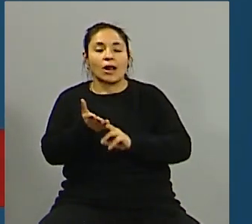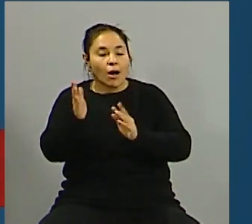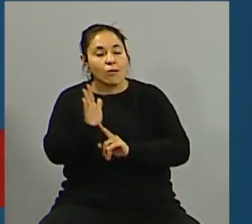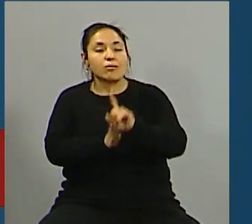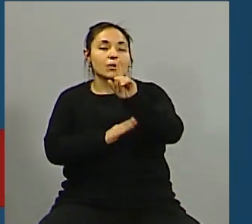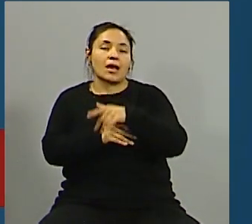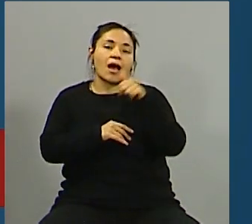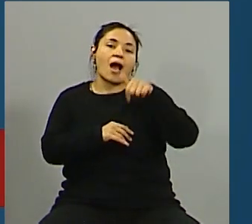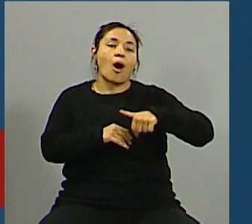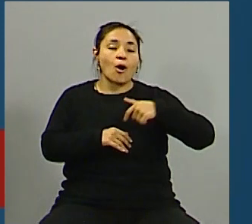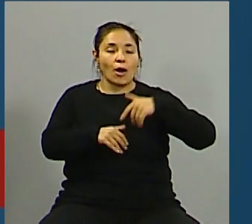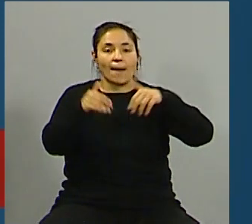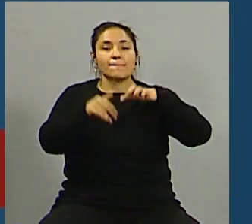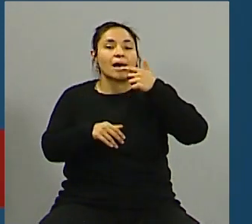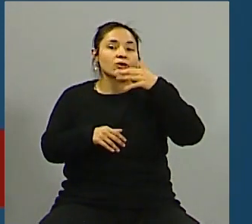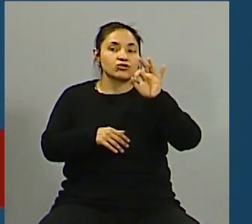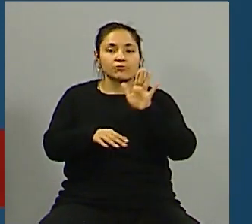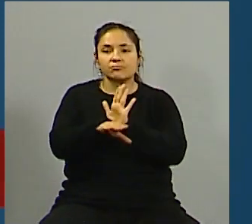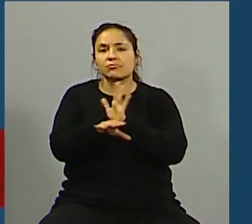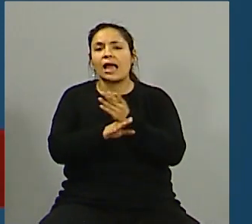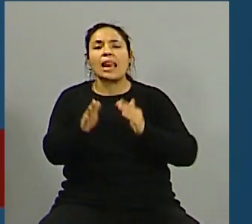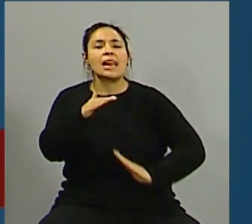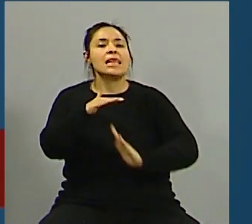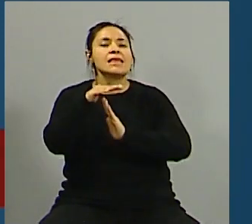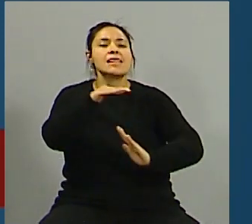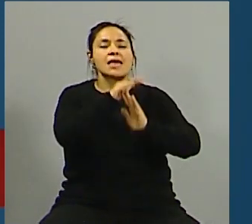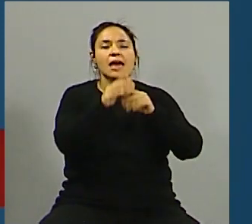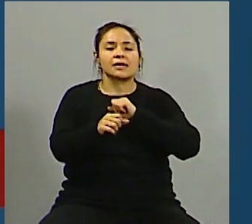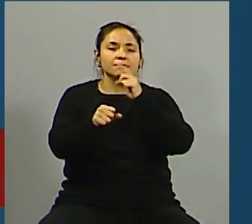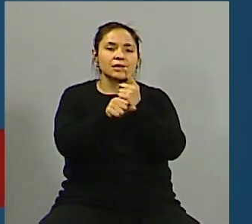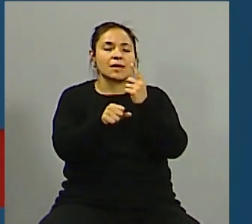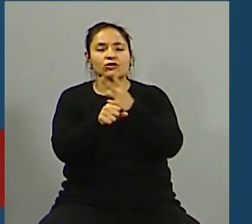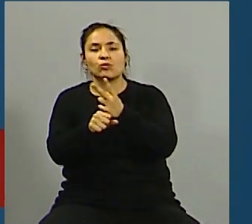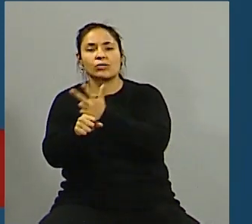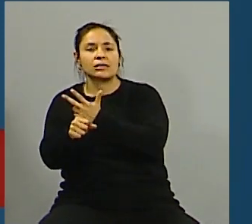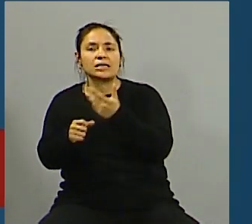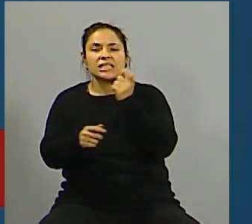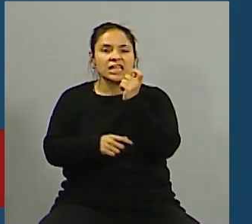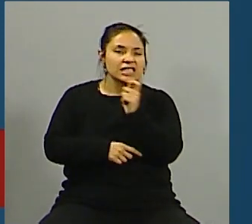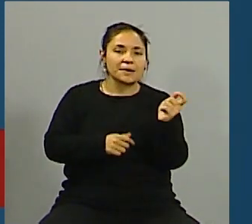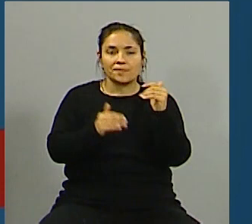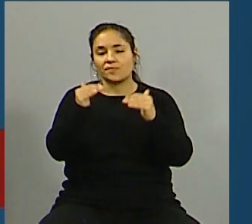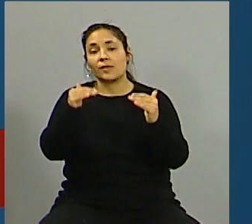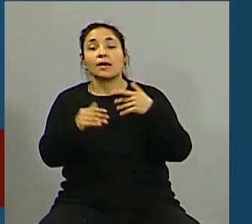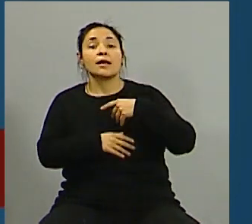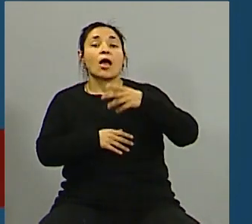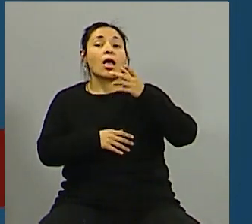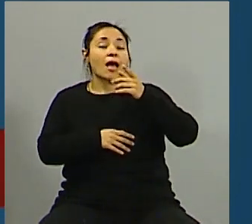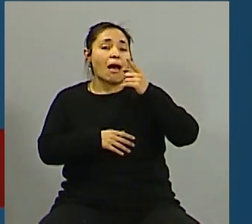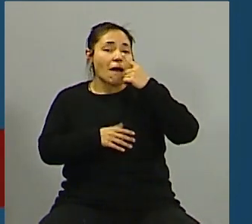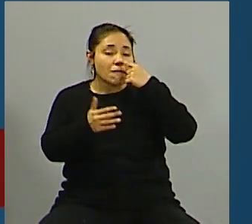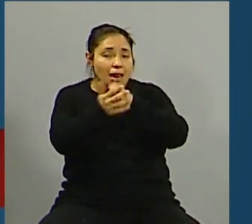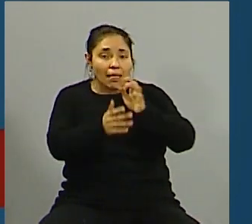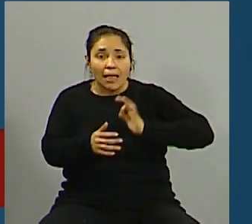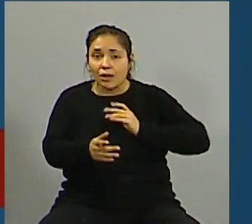los liderazgos de cada uno de los frentes. O sea, ¿qué puede pasar con el dólar antes de que termine el año? ¿Cómo terminaría el dólar el año?